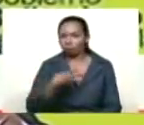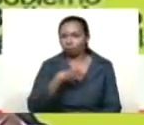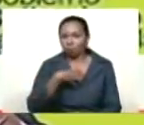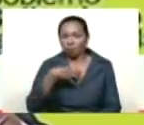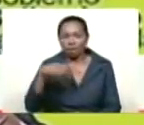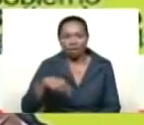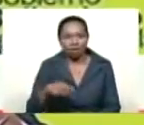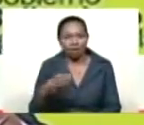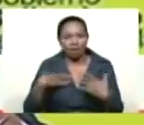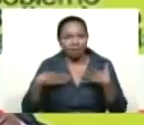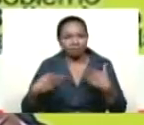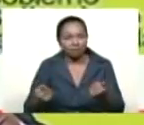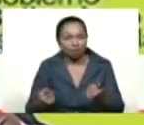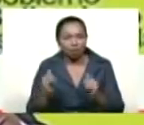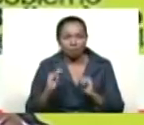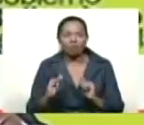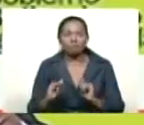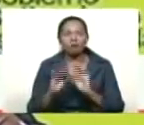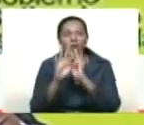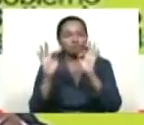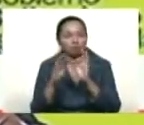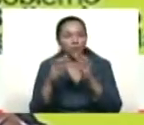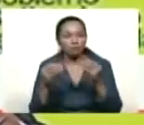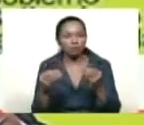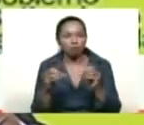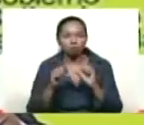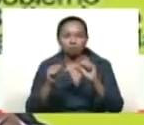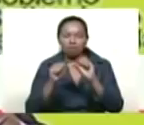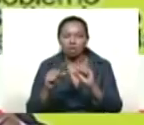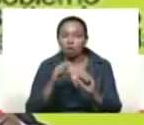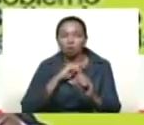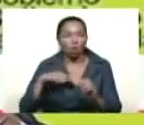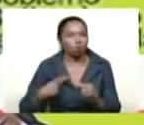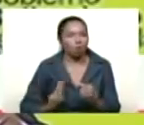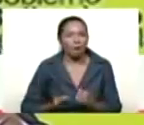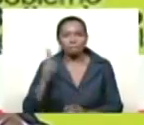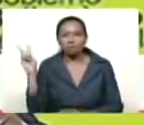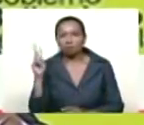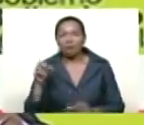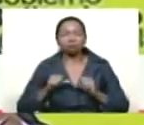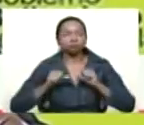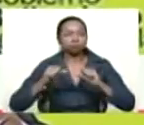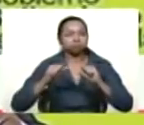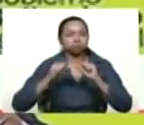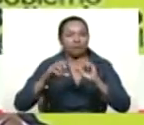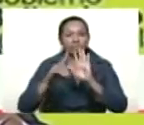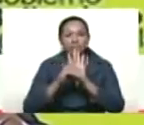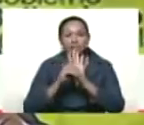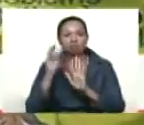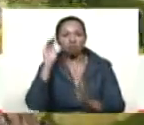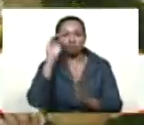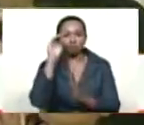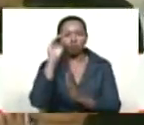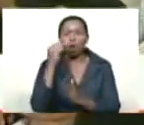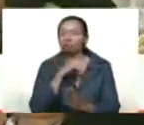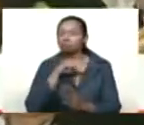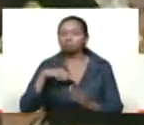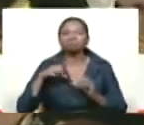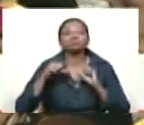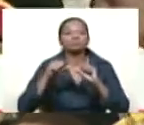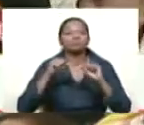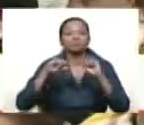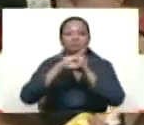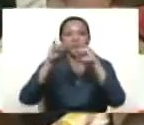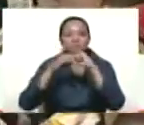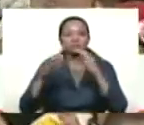en la salud y en todos los campos y dimensiones de nuestra vida. Nadie nos va a quitar el derecho al futuro, el derecho a la felicidad y